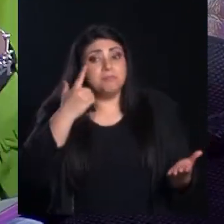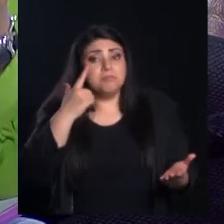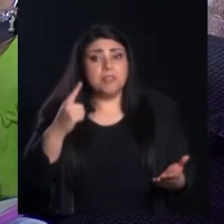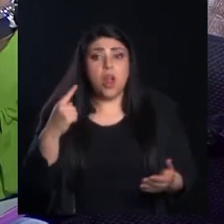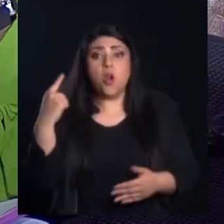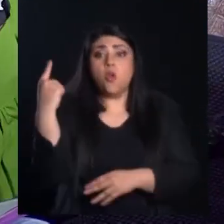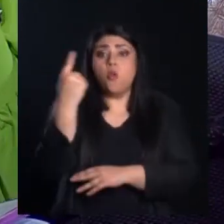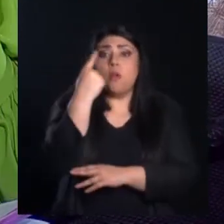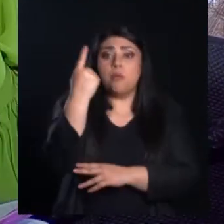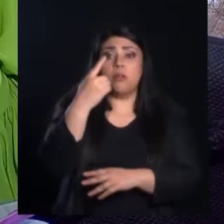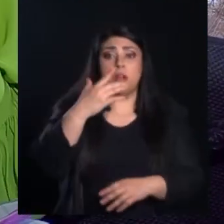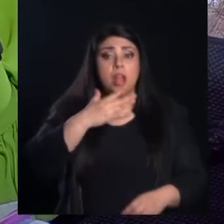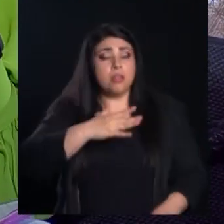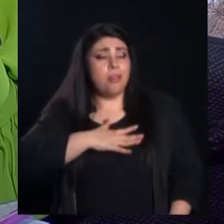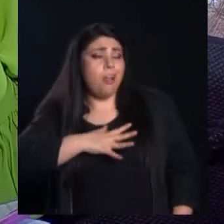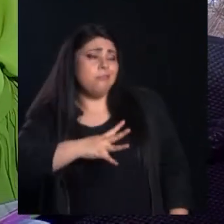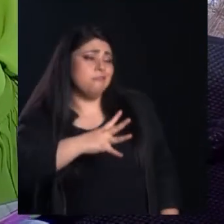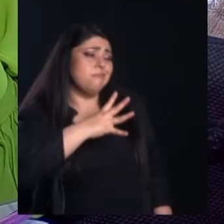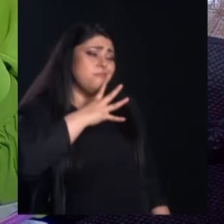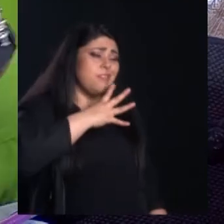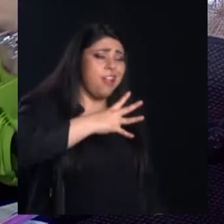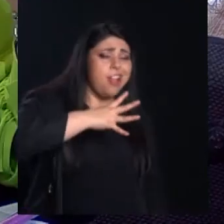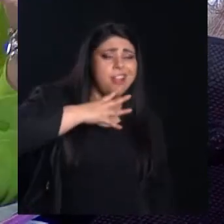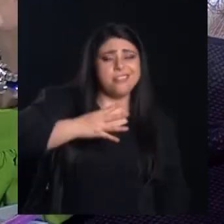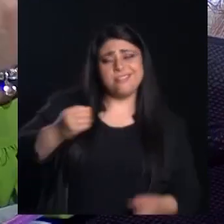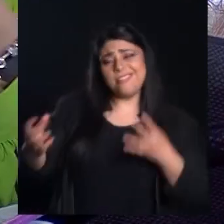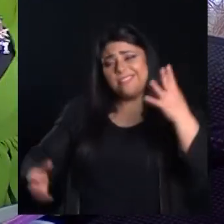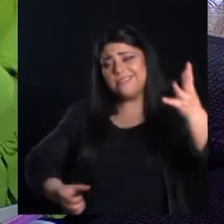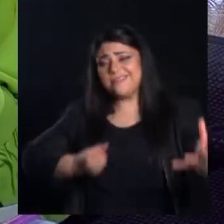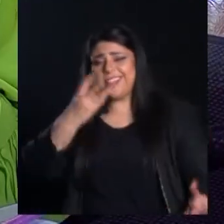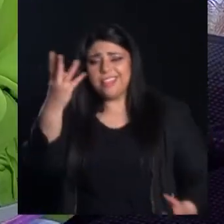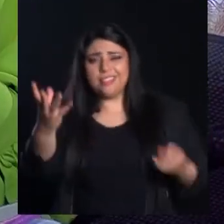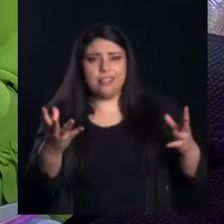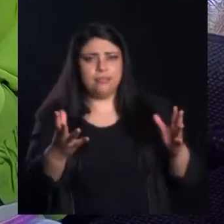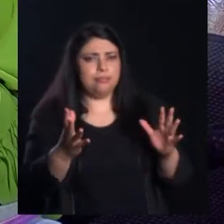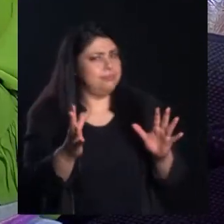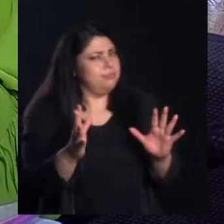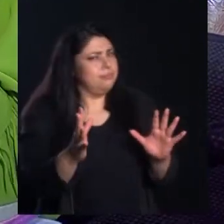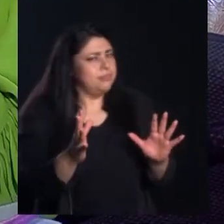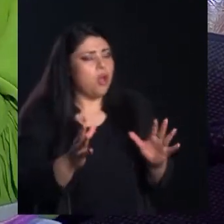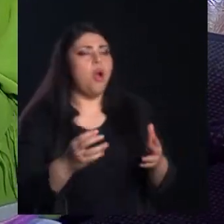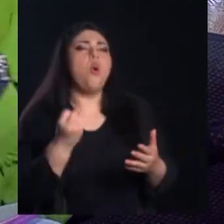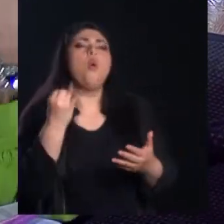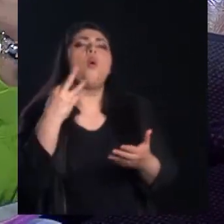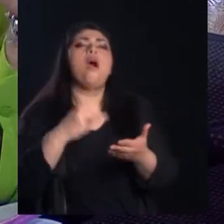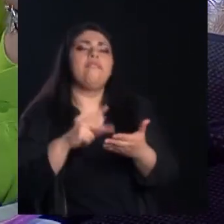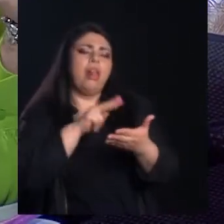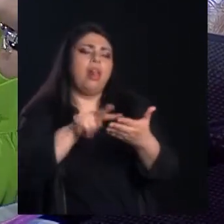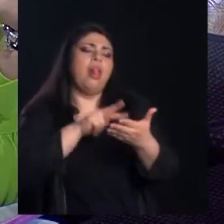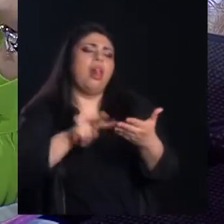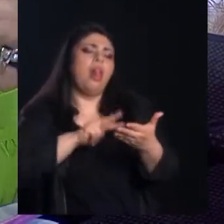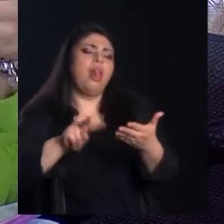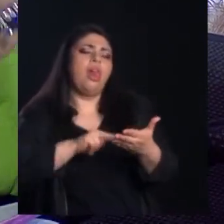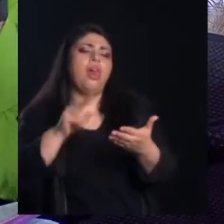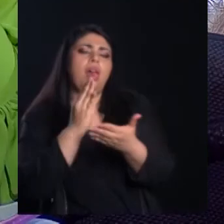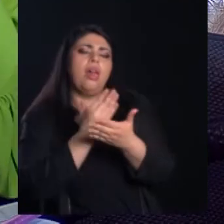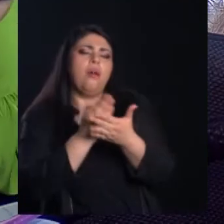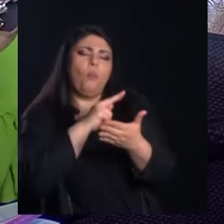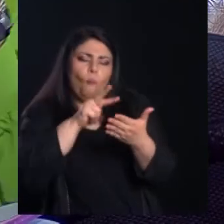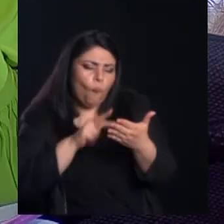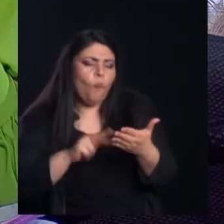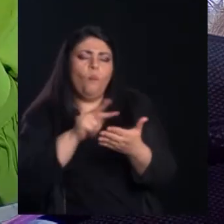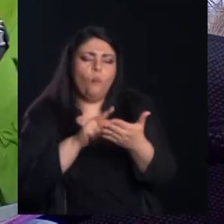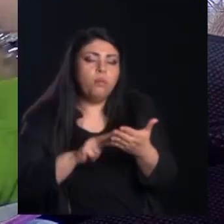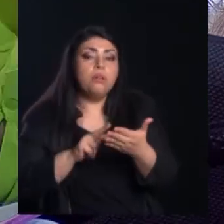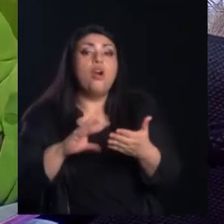trata por lo elocuente que yo sea no se trata por cuántas veces se leyó la biblia no porque en